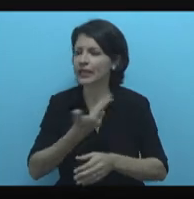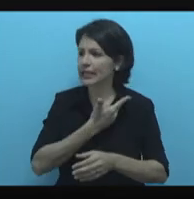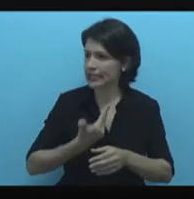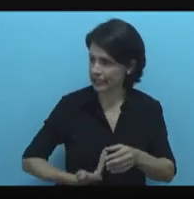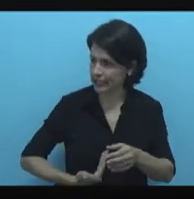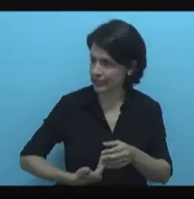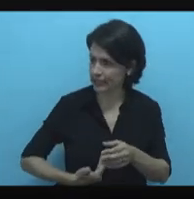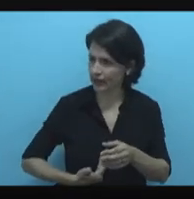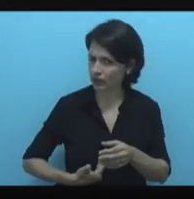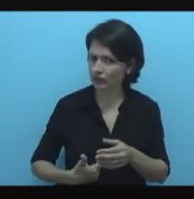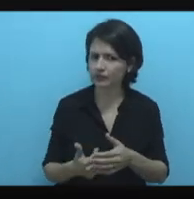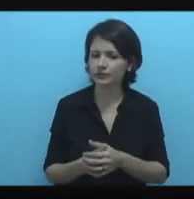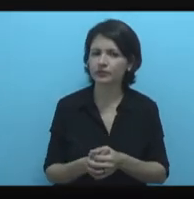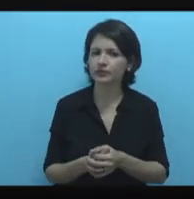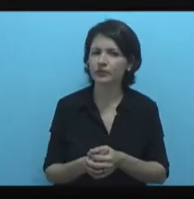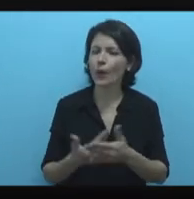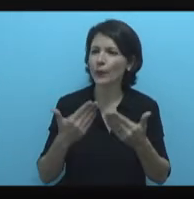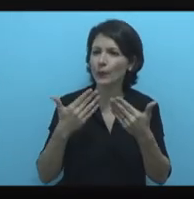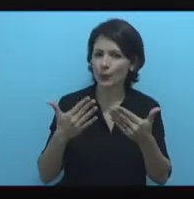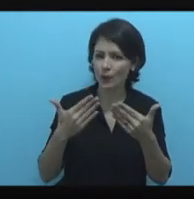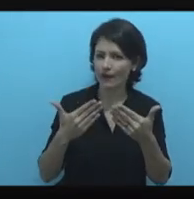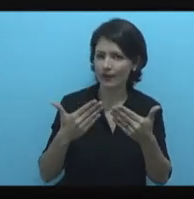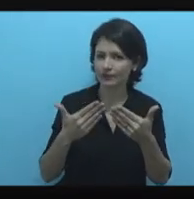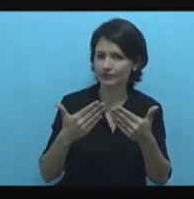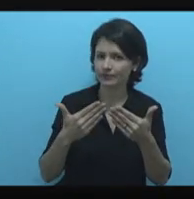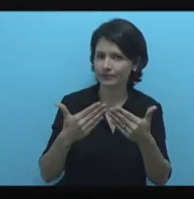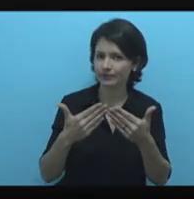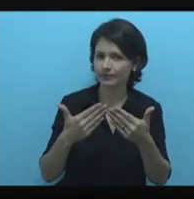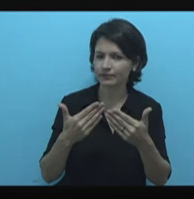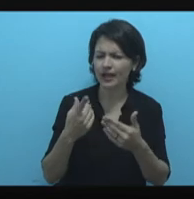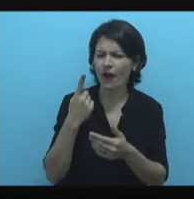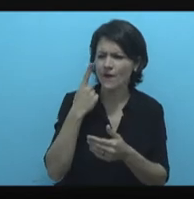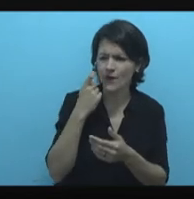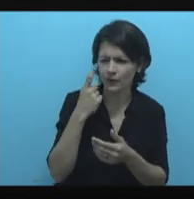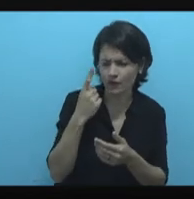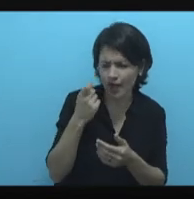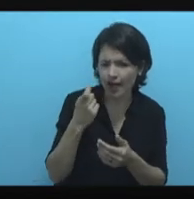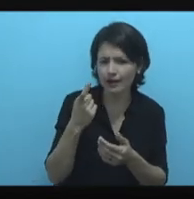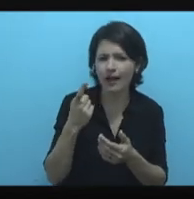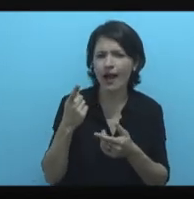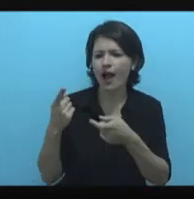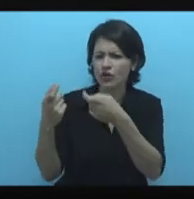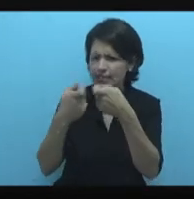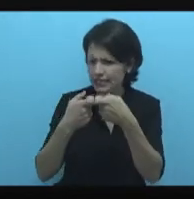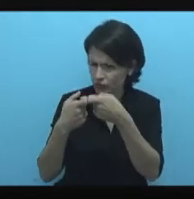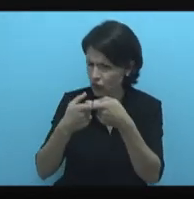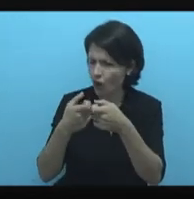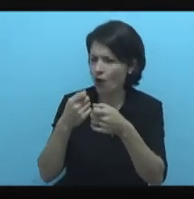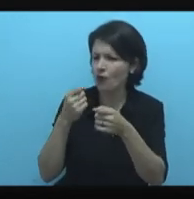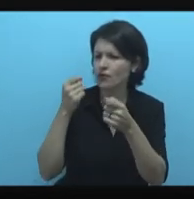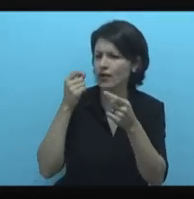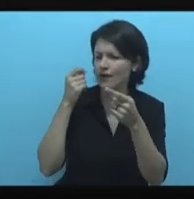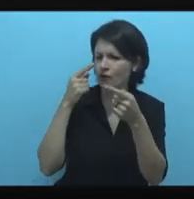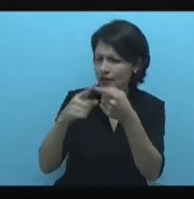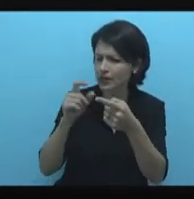las facultades así como regula las exigencias que las organizaciones de alguna manera de la